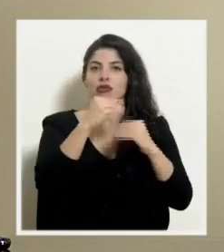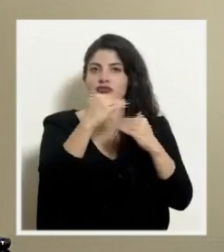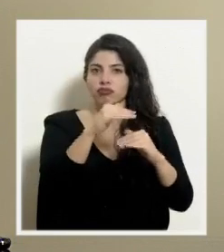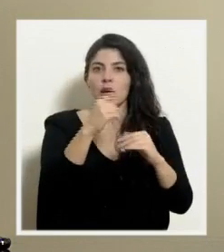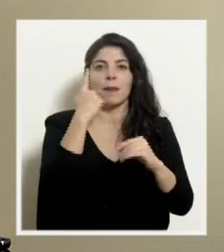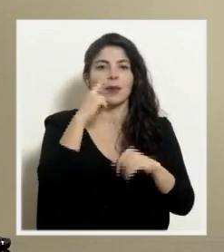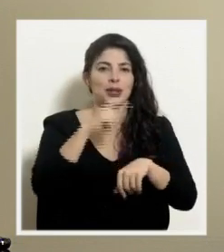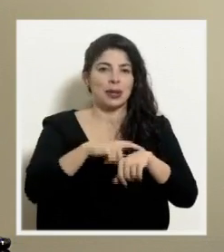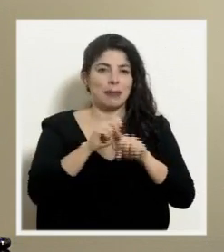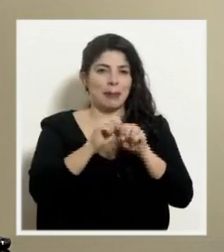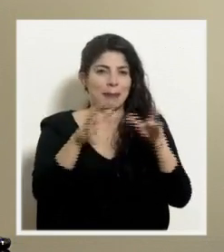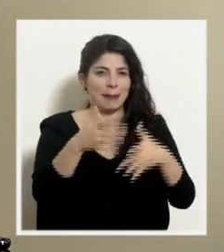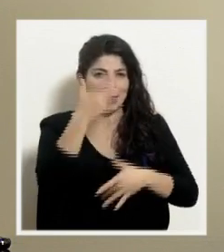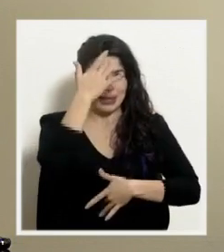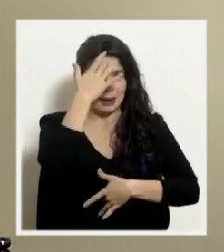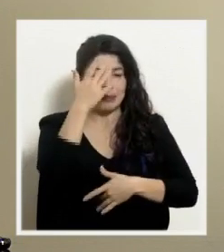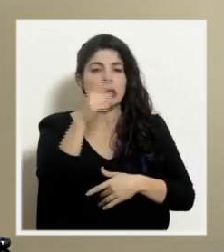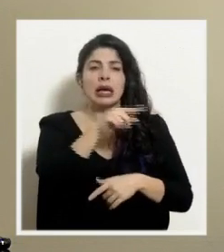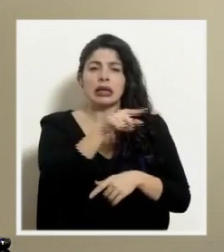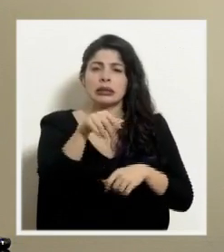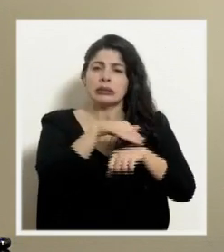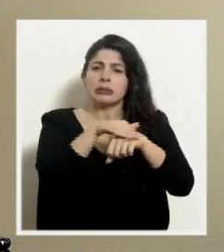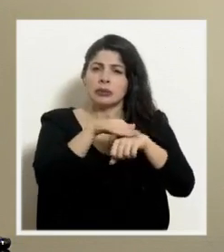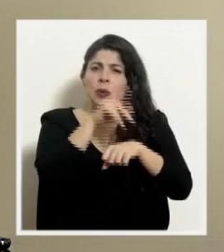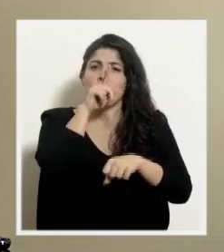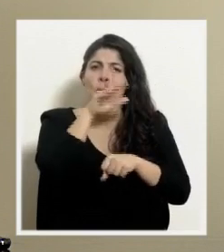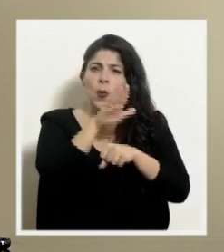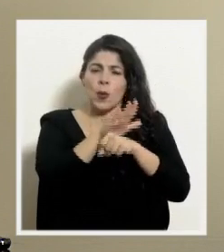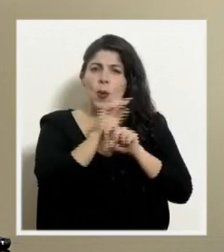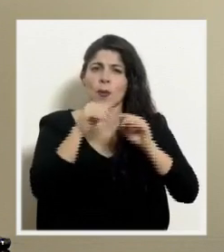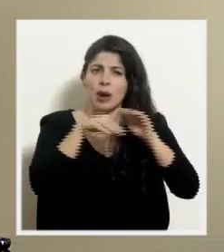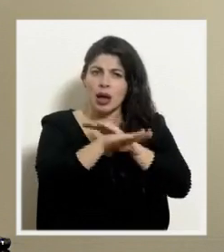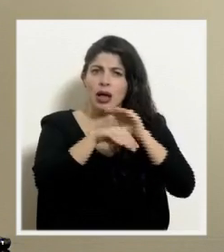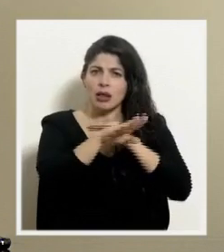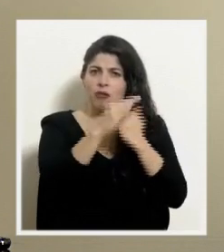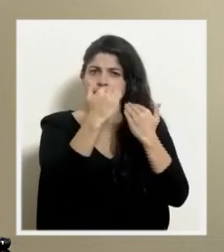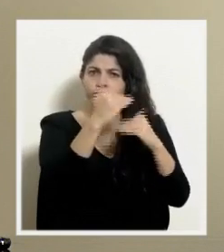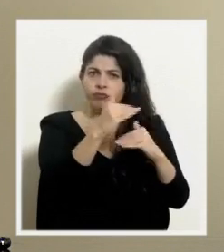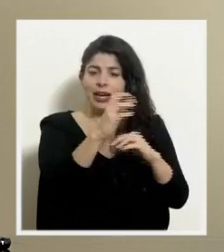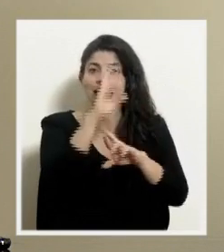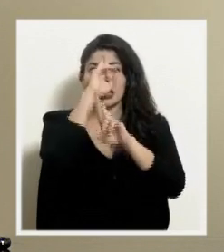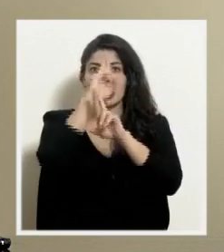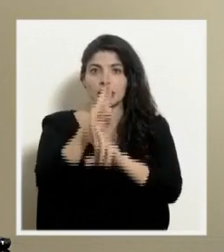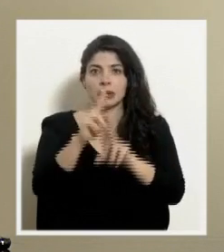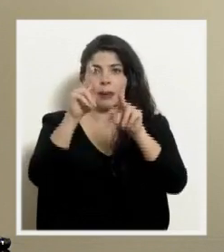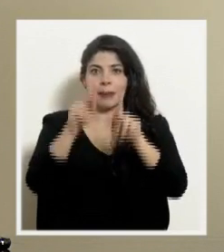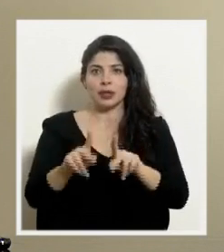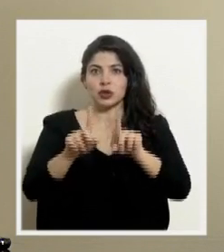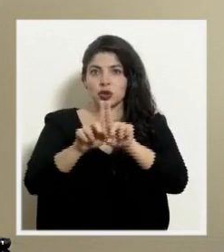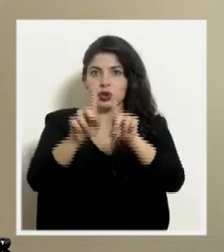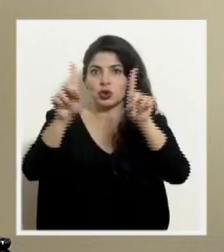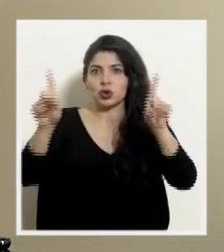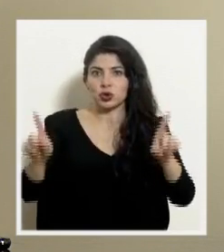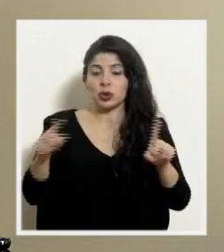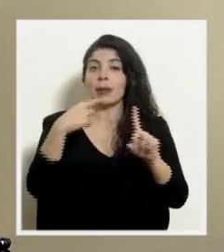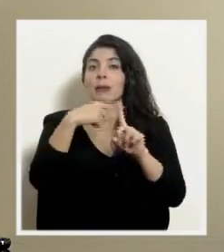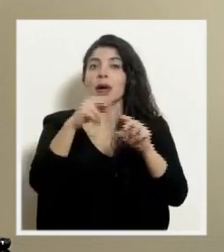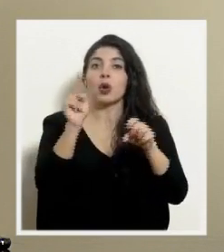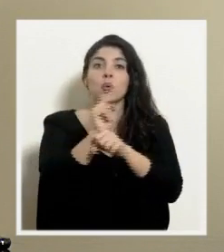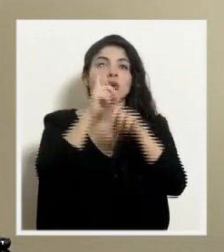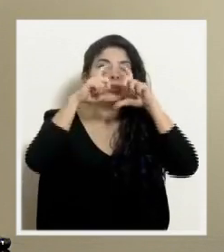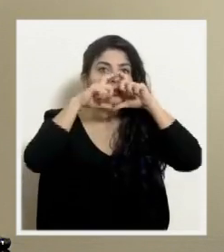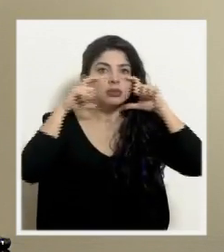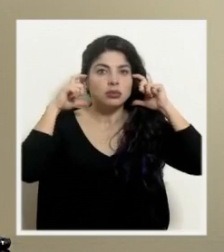pandemia. Hacer un llamado al cumplimiento de estos aforos, al respeto del distanciamiento y la mascarilla.